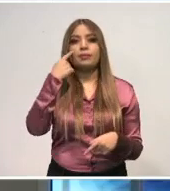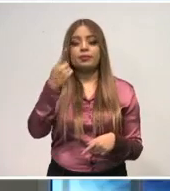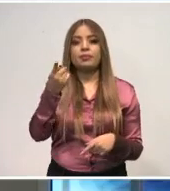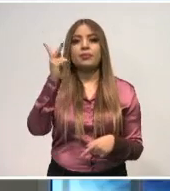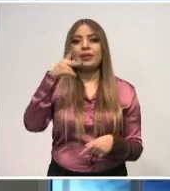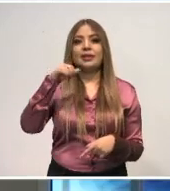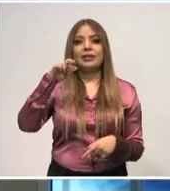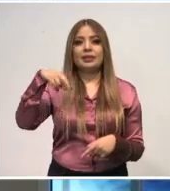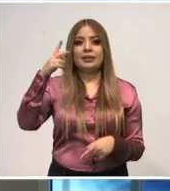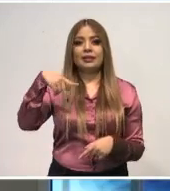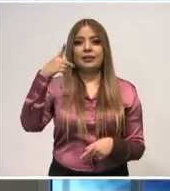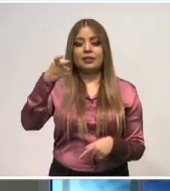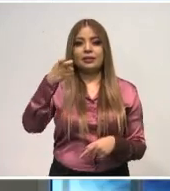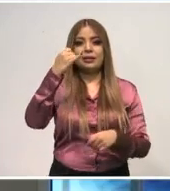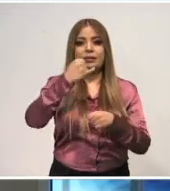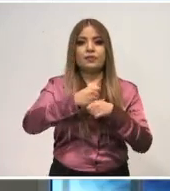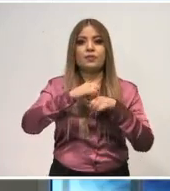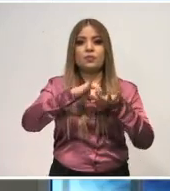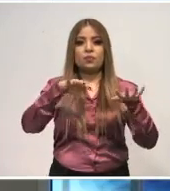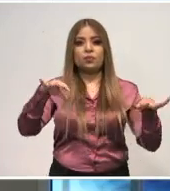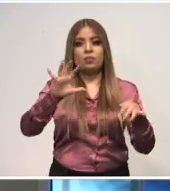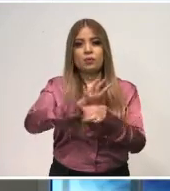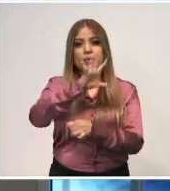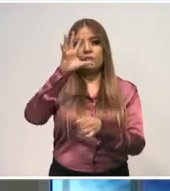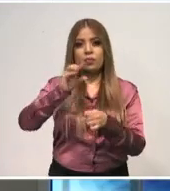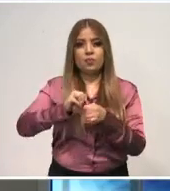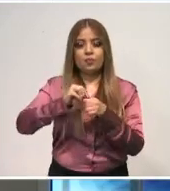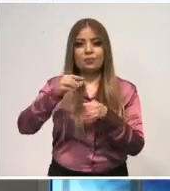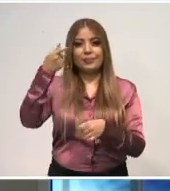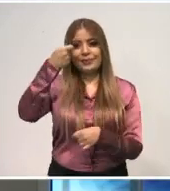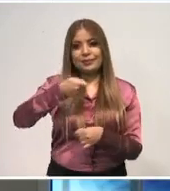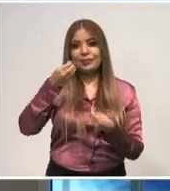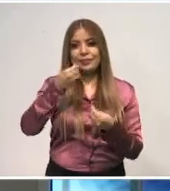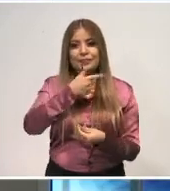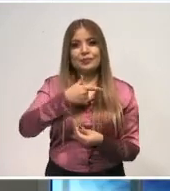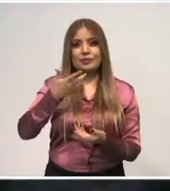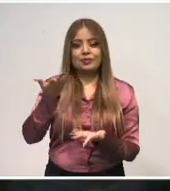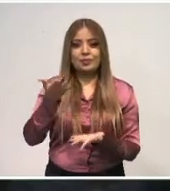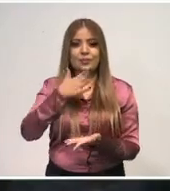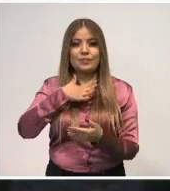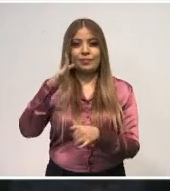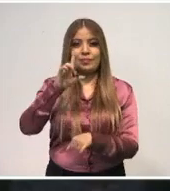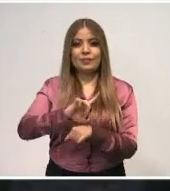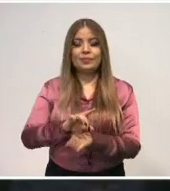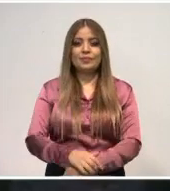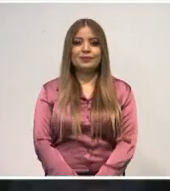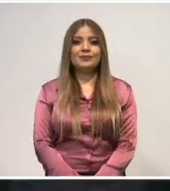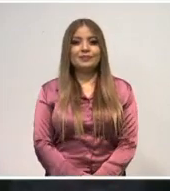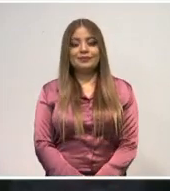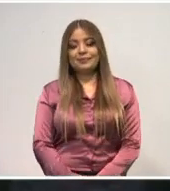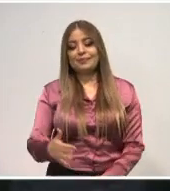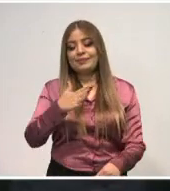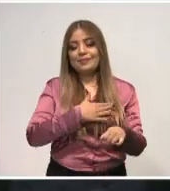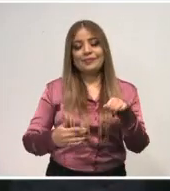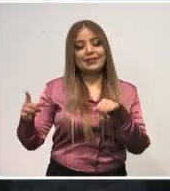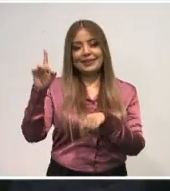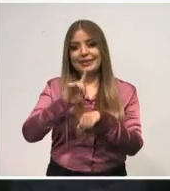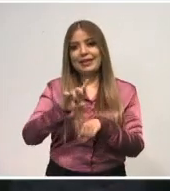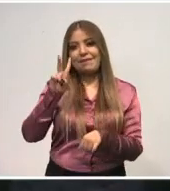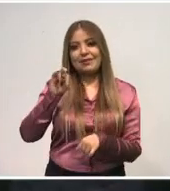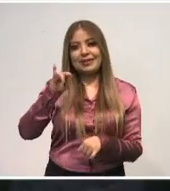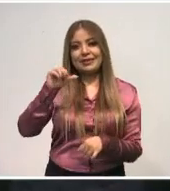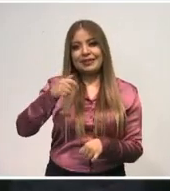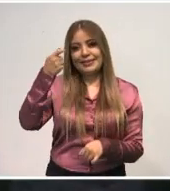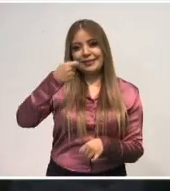encuentra con la información completa. Kirk, te saludamos con mucho gusto, buenos días. Muy buenos días, Valeria, te saludo con